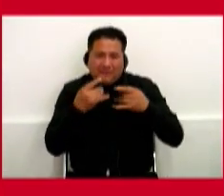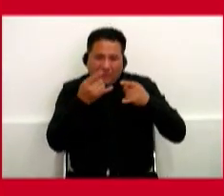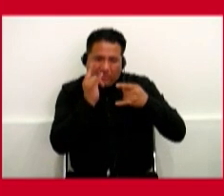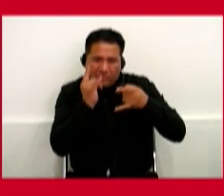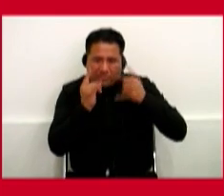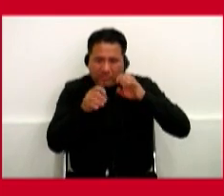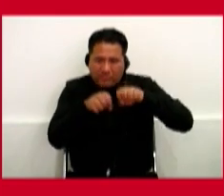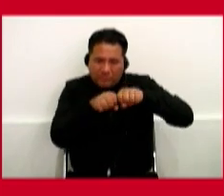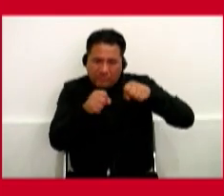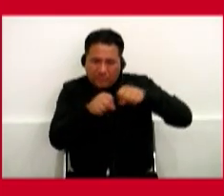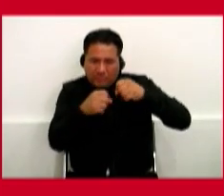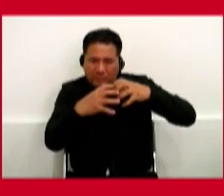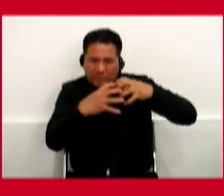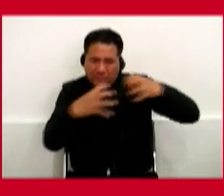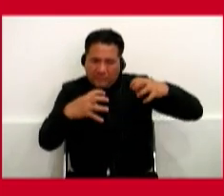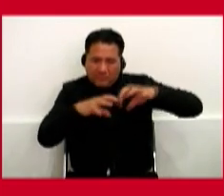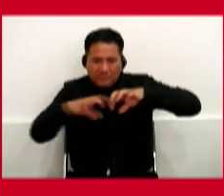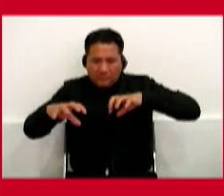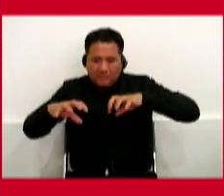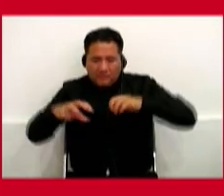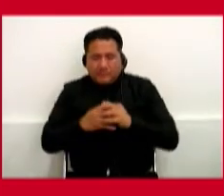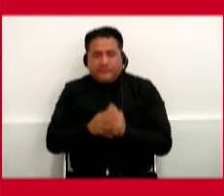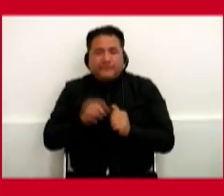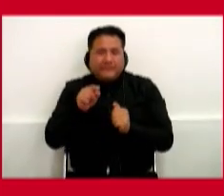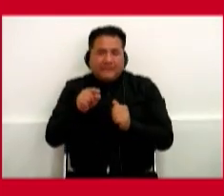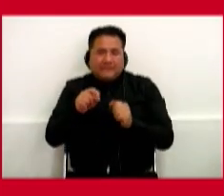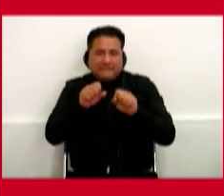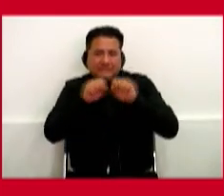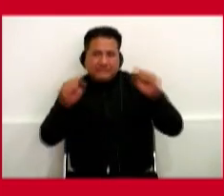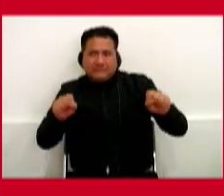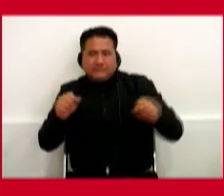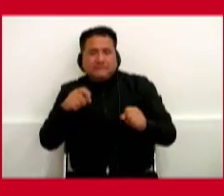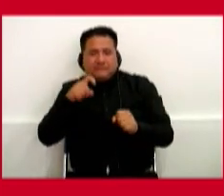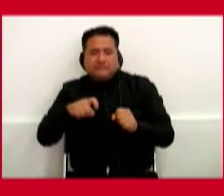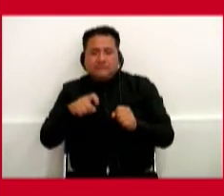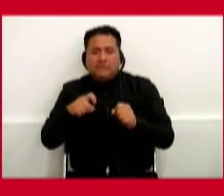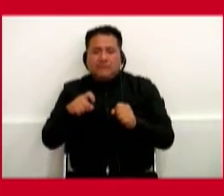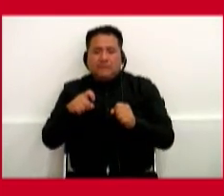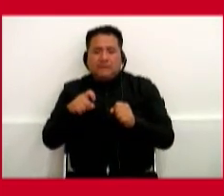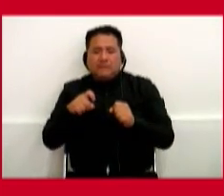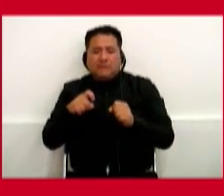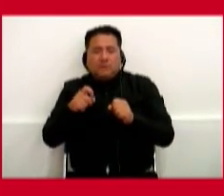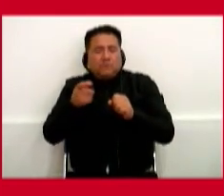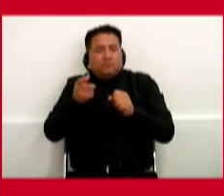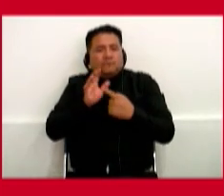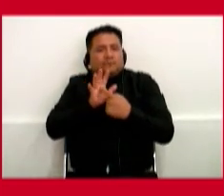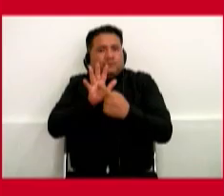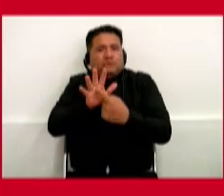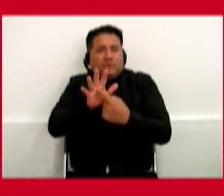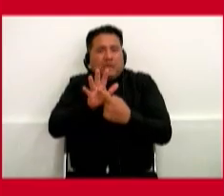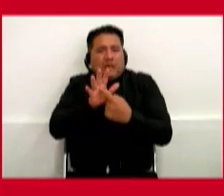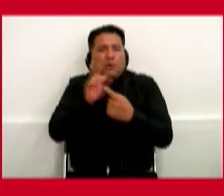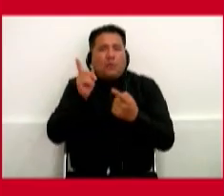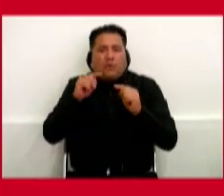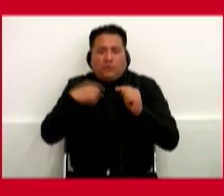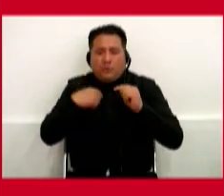desfavorablemente respecto al talud, este sistema tiene que estar representado en mi modelo de análisis. No podría